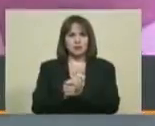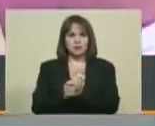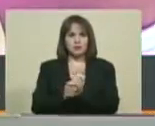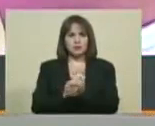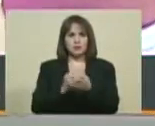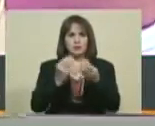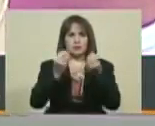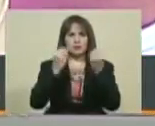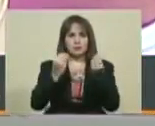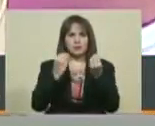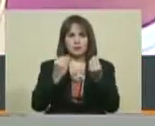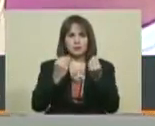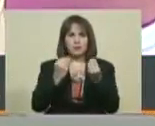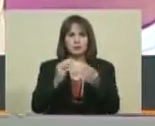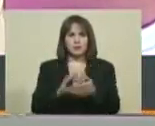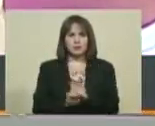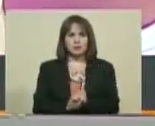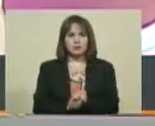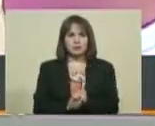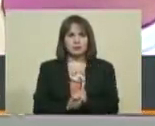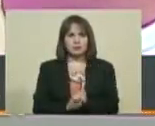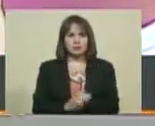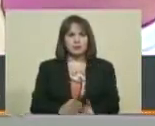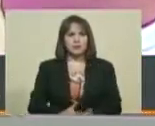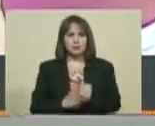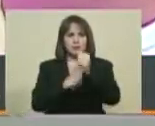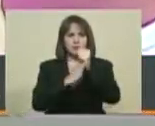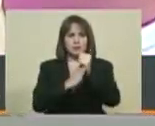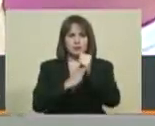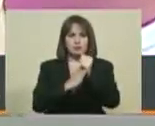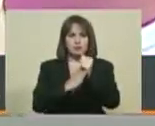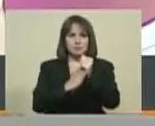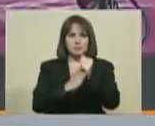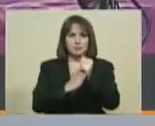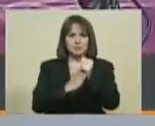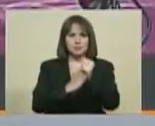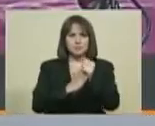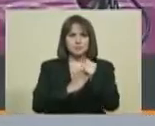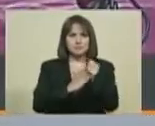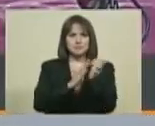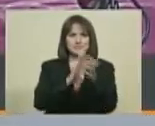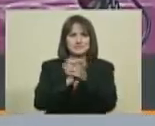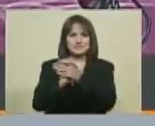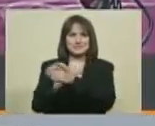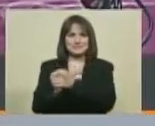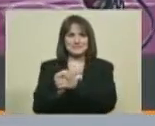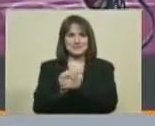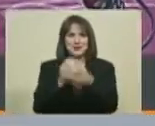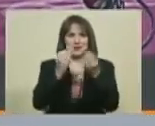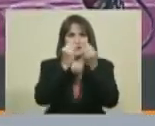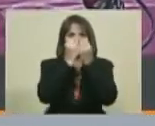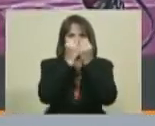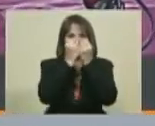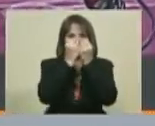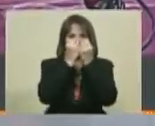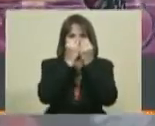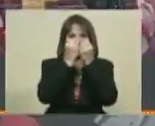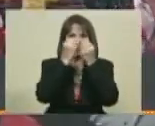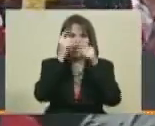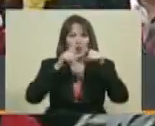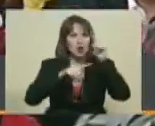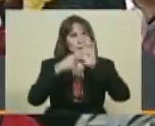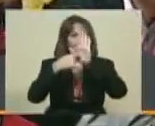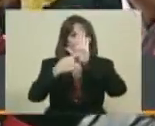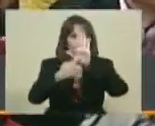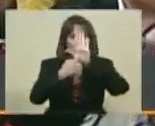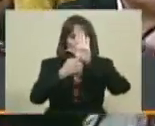presidente de PDVSA, directivos, camaradas, gran polo patriótico presente. Esta